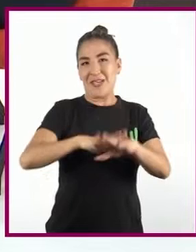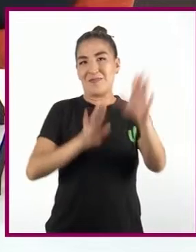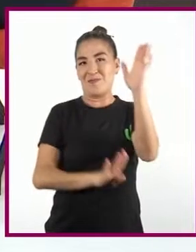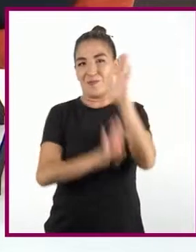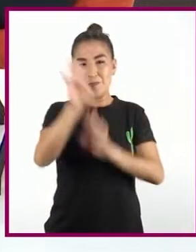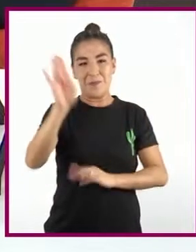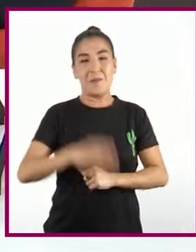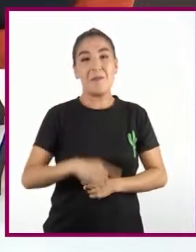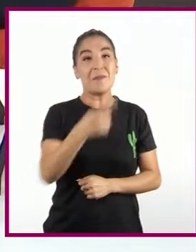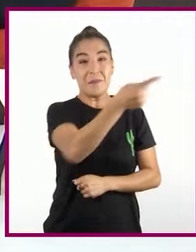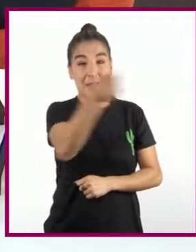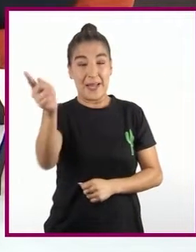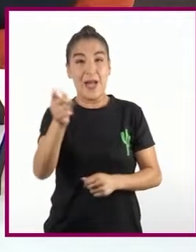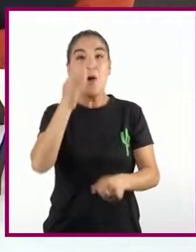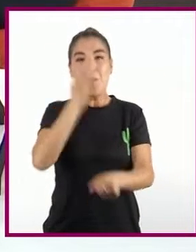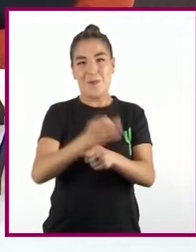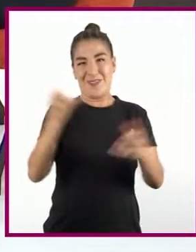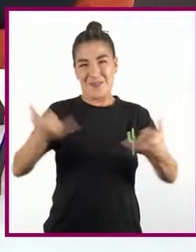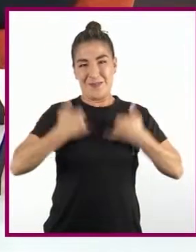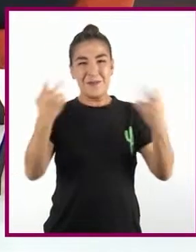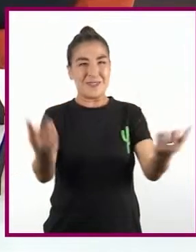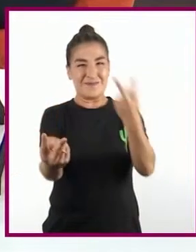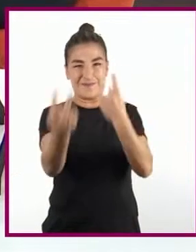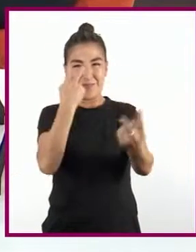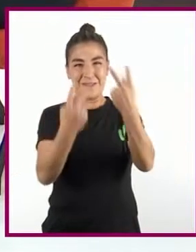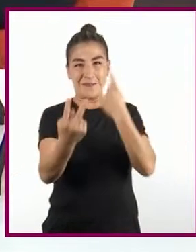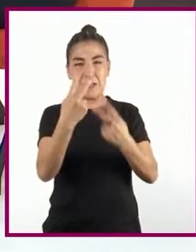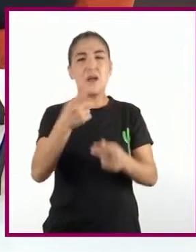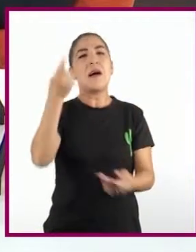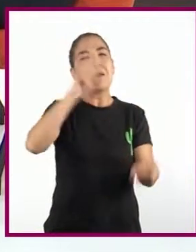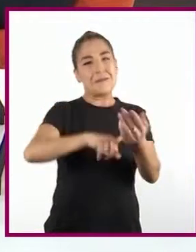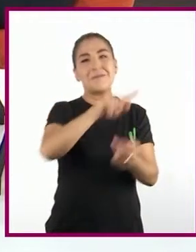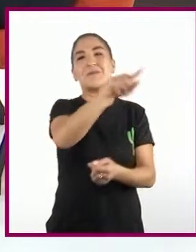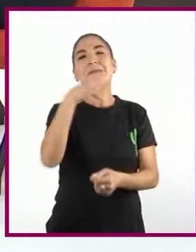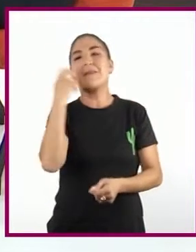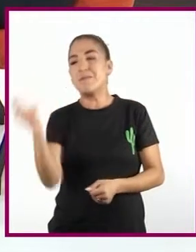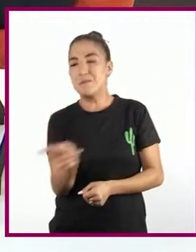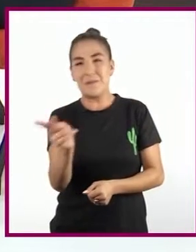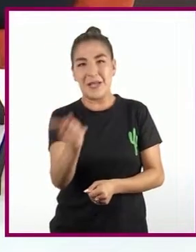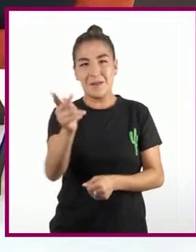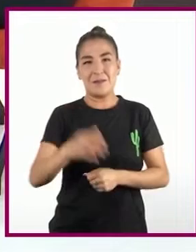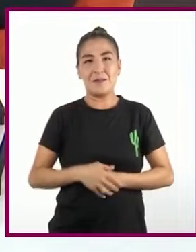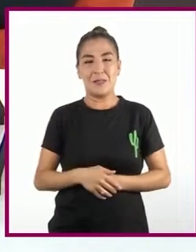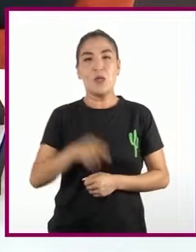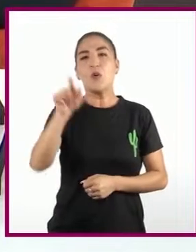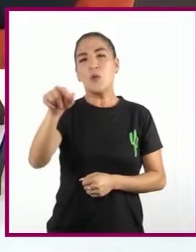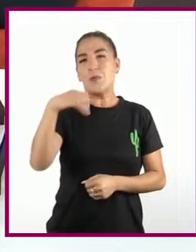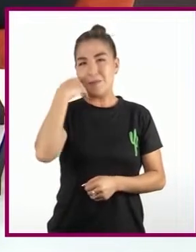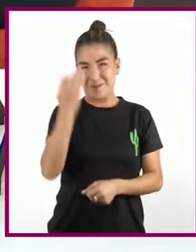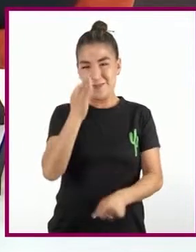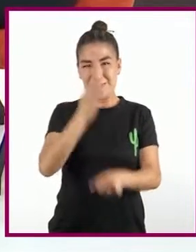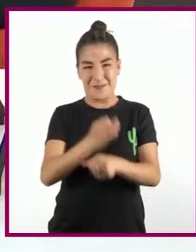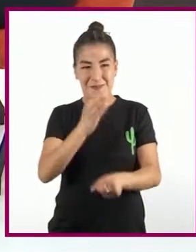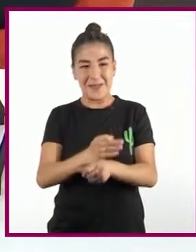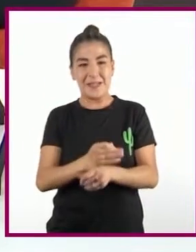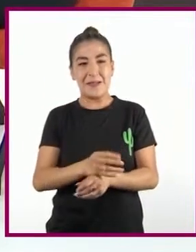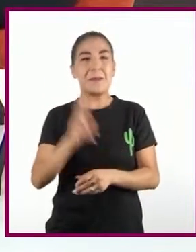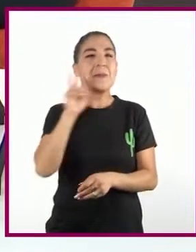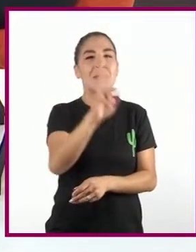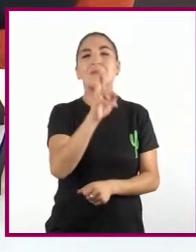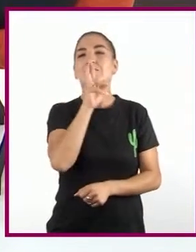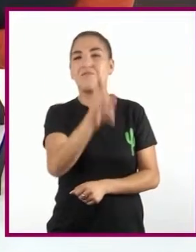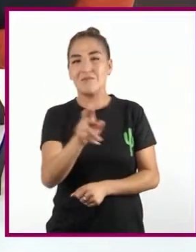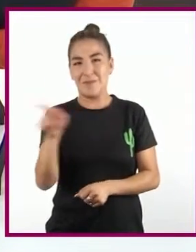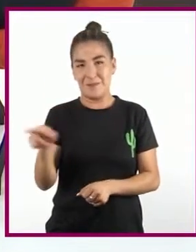Los adolescentes que nos acompañan desde sus hogares tienen algunas preguntas para usted. ¿Le parece si nos acompaña dando